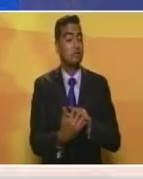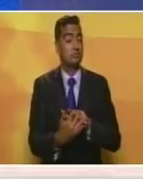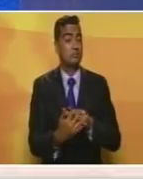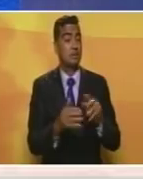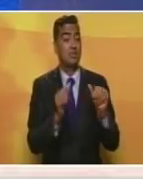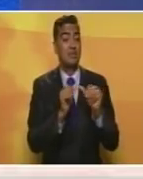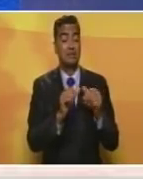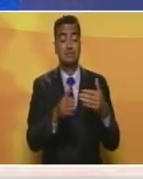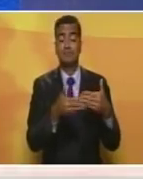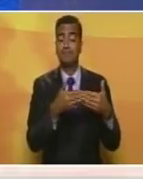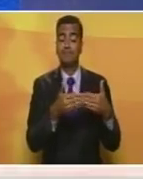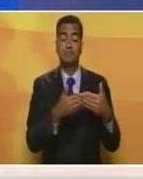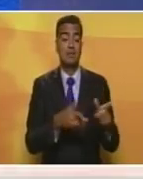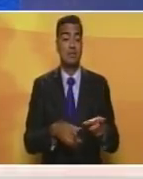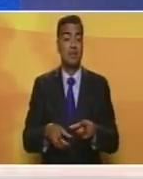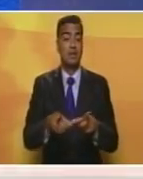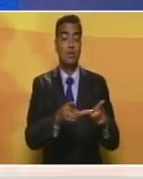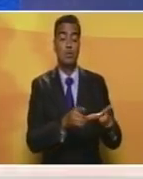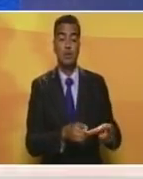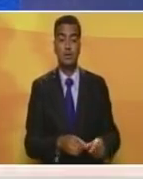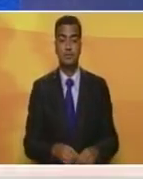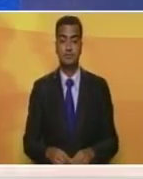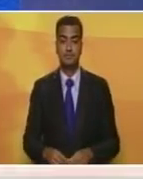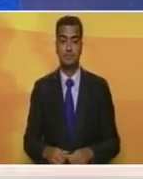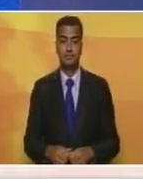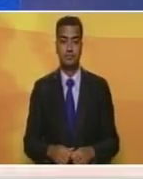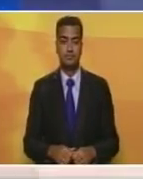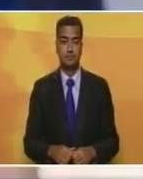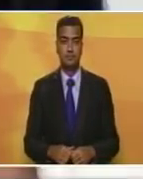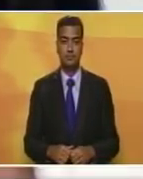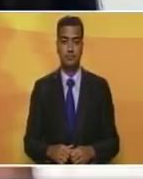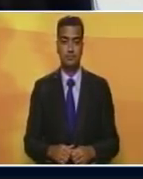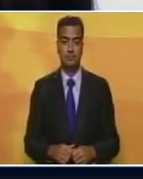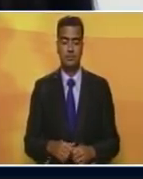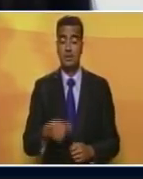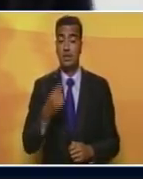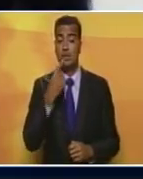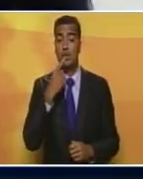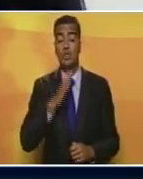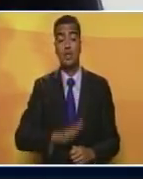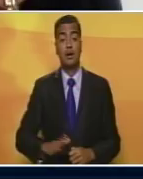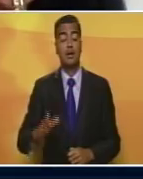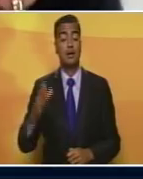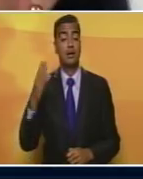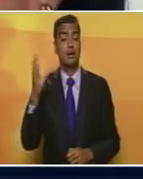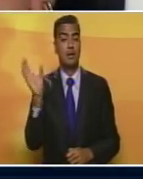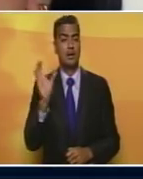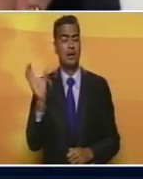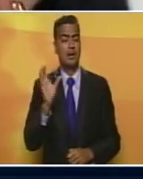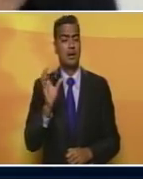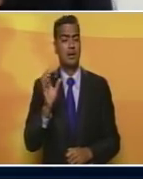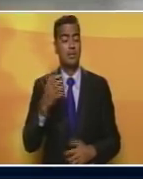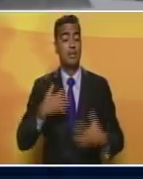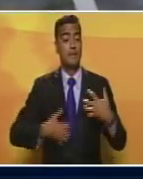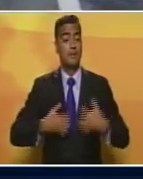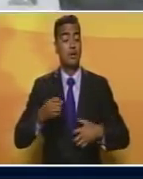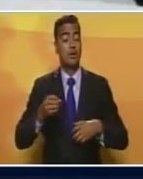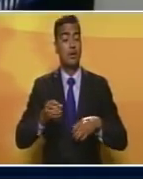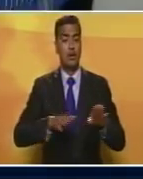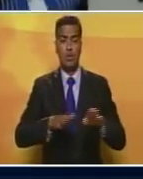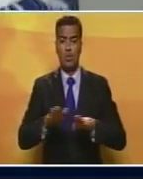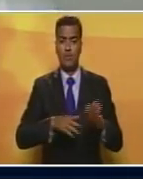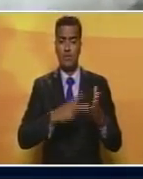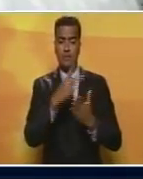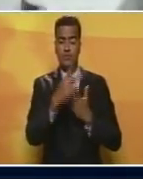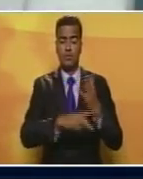Lismar Arcia, Noticiero Venevisión. La gobernadora de Táchira, Lady Gómez, alertó que varios tramos de la carretera Trasandina y la